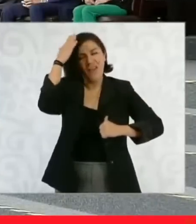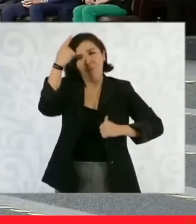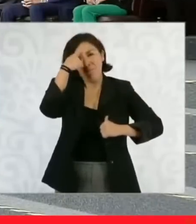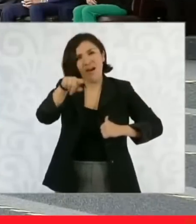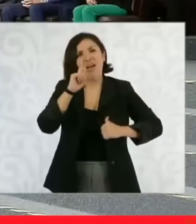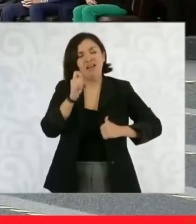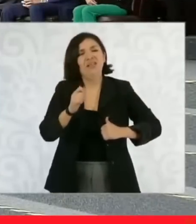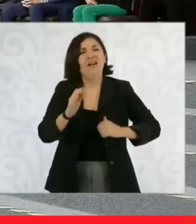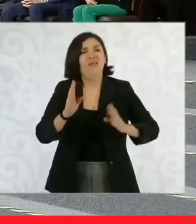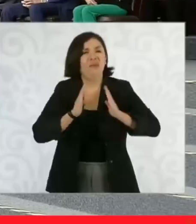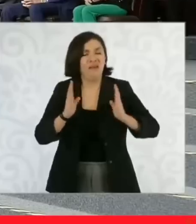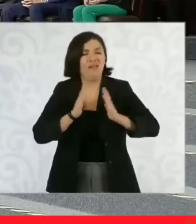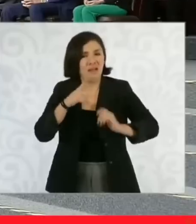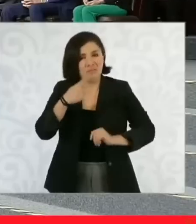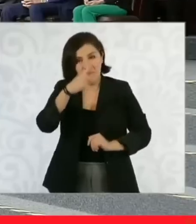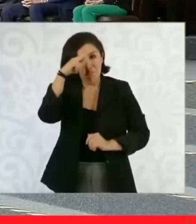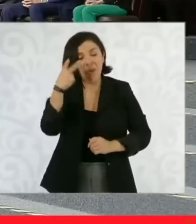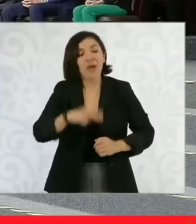las Fuerzas Armadas.